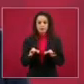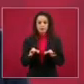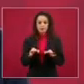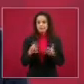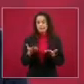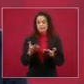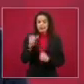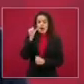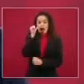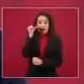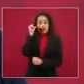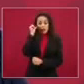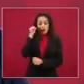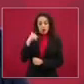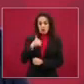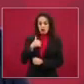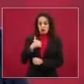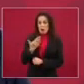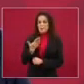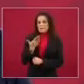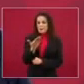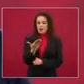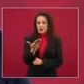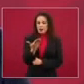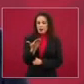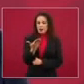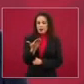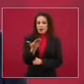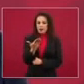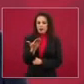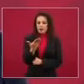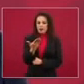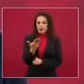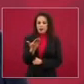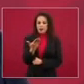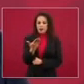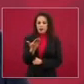yo ayer le pedí a quien me ayuda